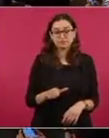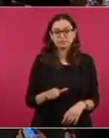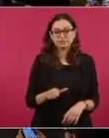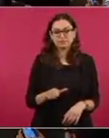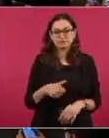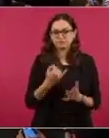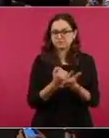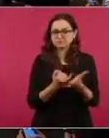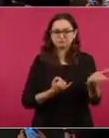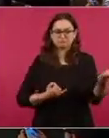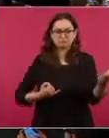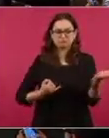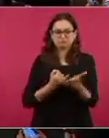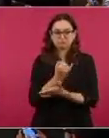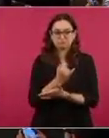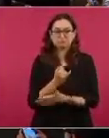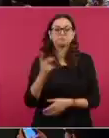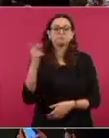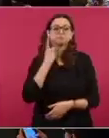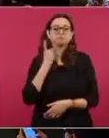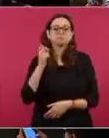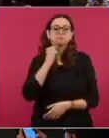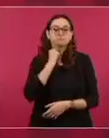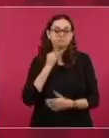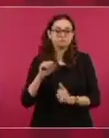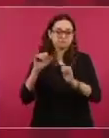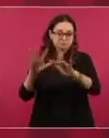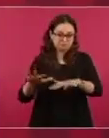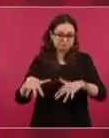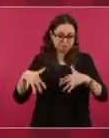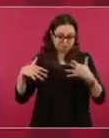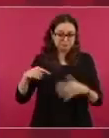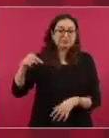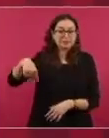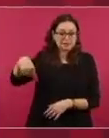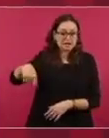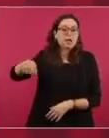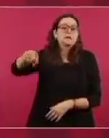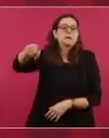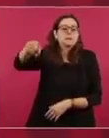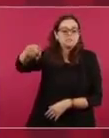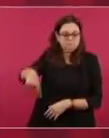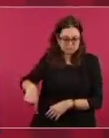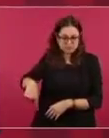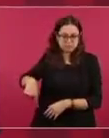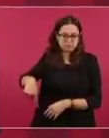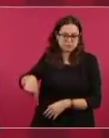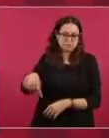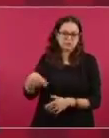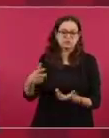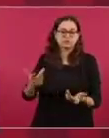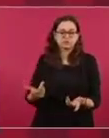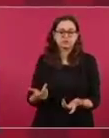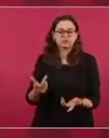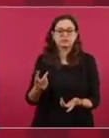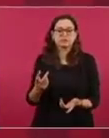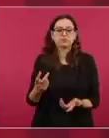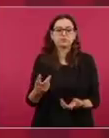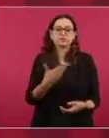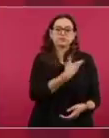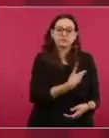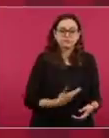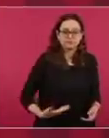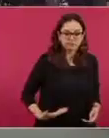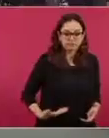establece el Congreso. Estaba aquí en Palacio el Ejecutivo